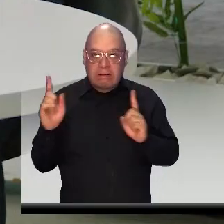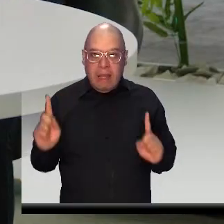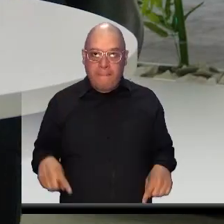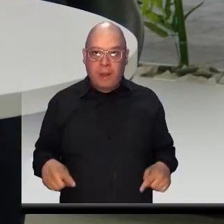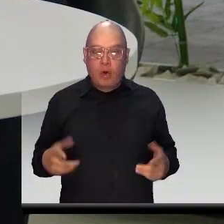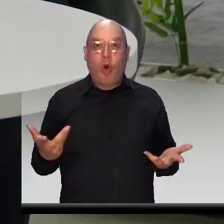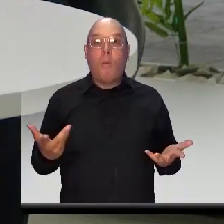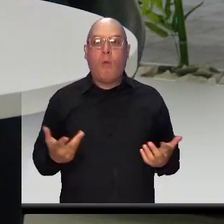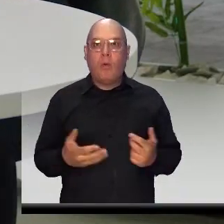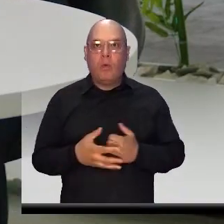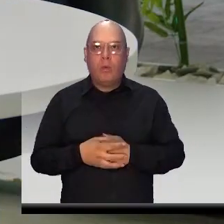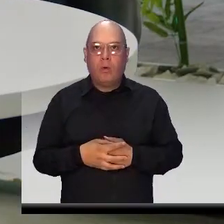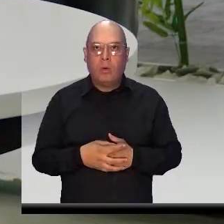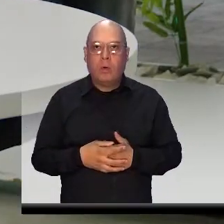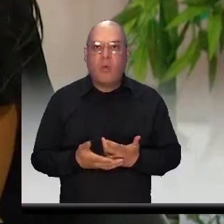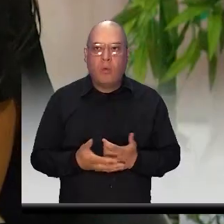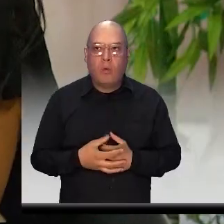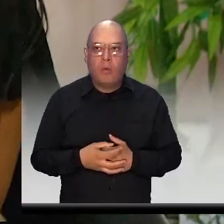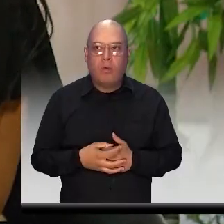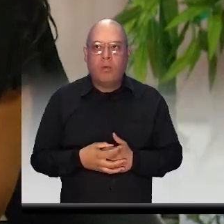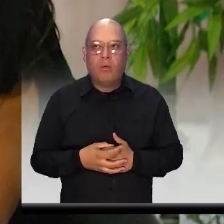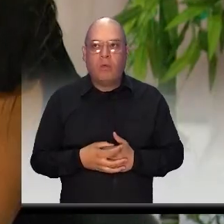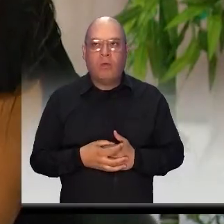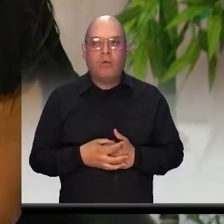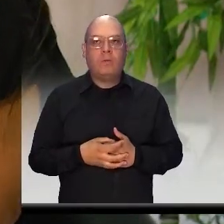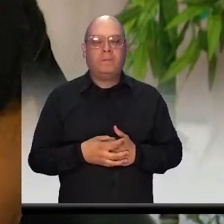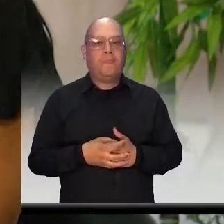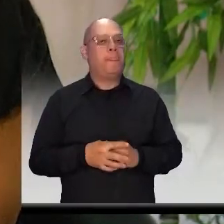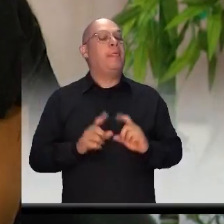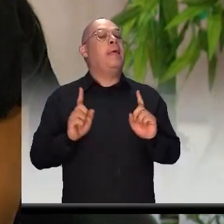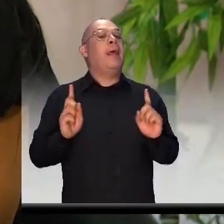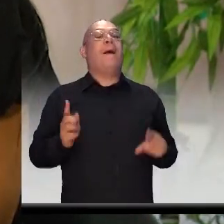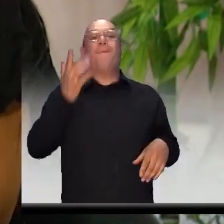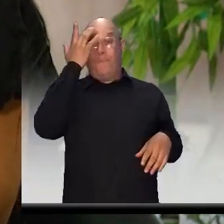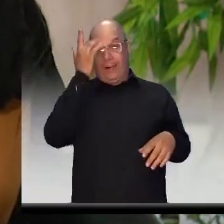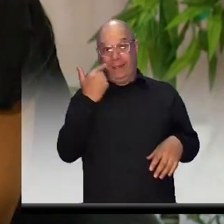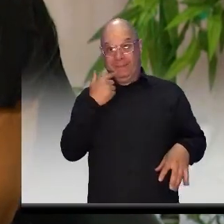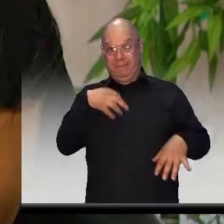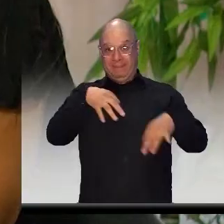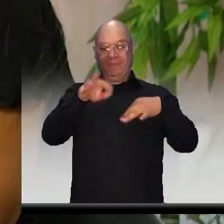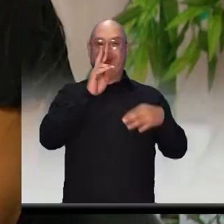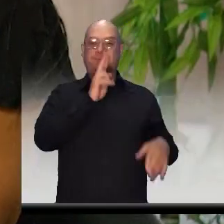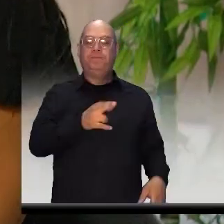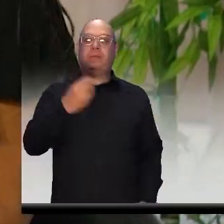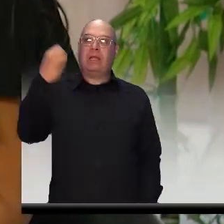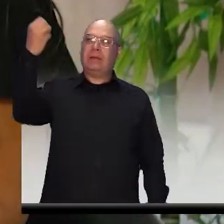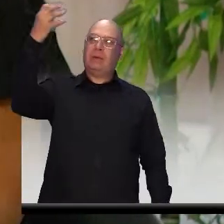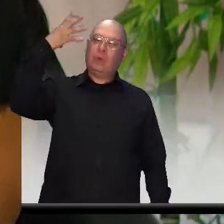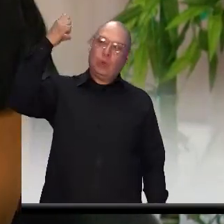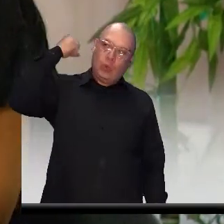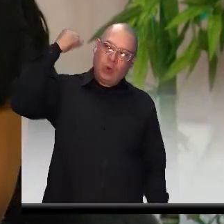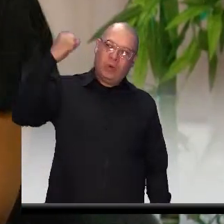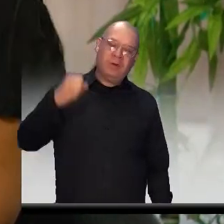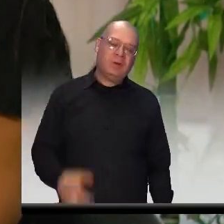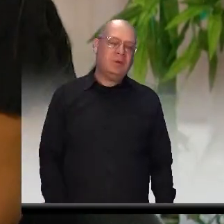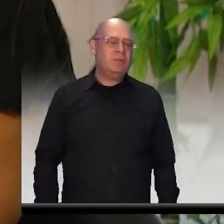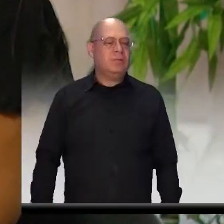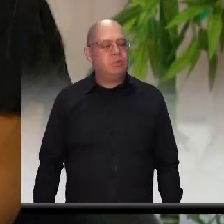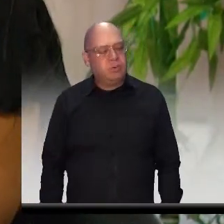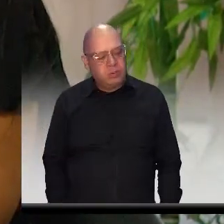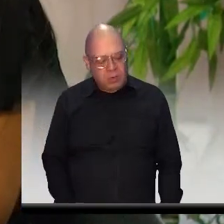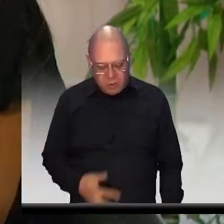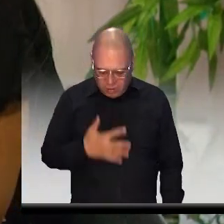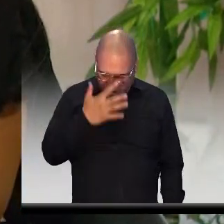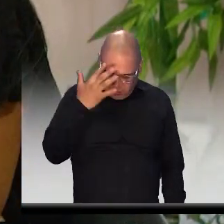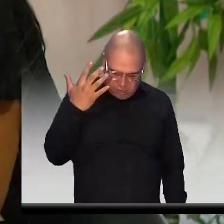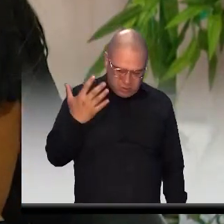eso, Ingrid? Claro, Cata, porque por ejemplo, cuando estamos expuestos a calores extremos, mínimo uno tiene cuadros de ansiedad. Uh-huh. La concentración